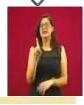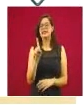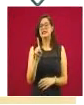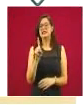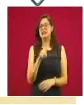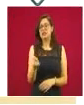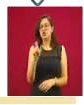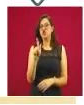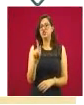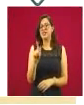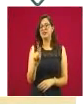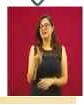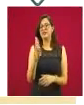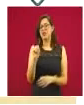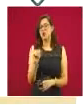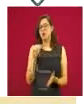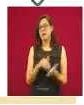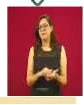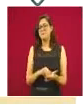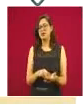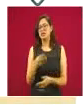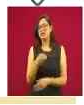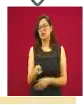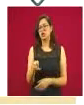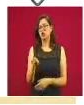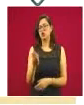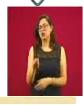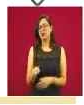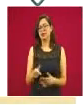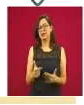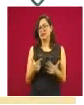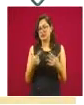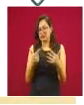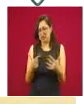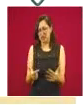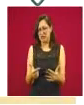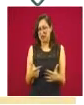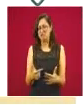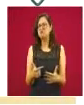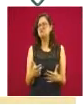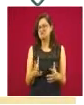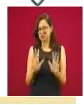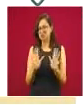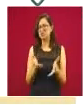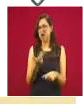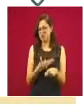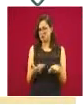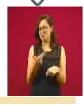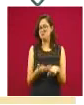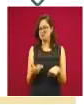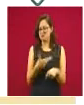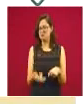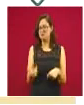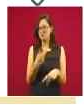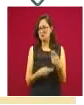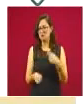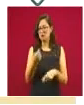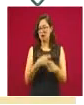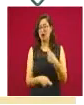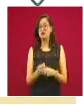179.397, es decir, estamos ya en un 85%, lo cual nos significa que el trámite para llevar a